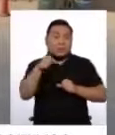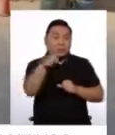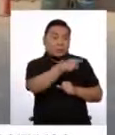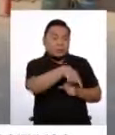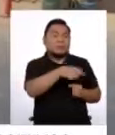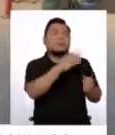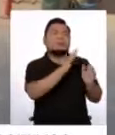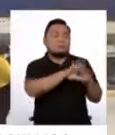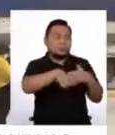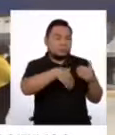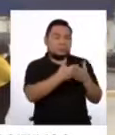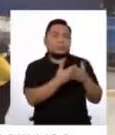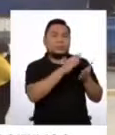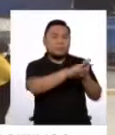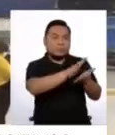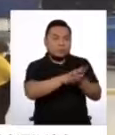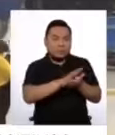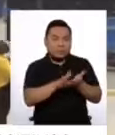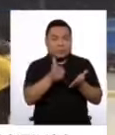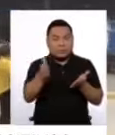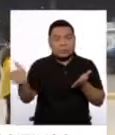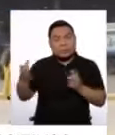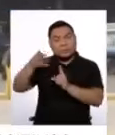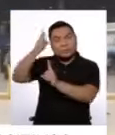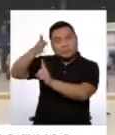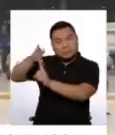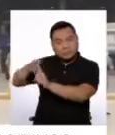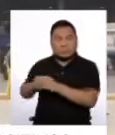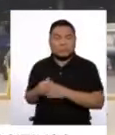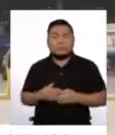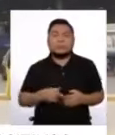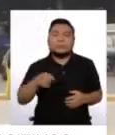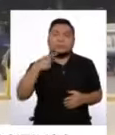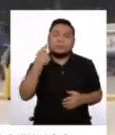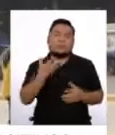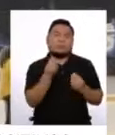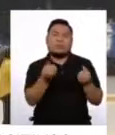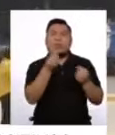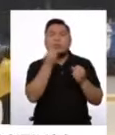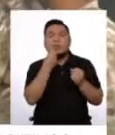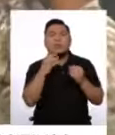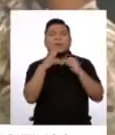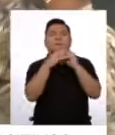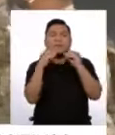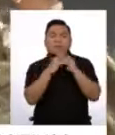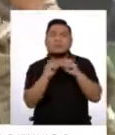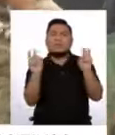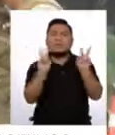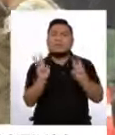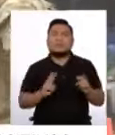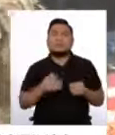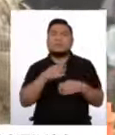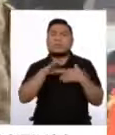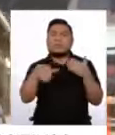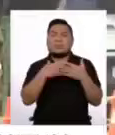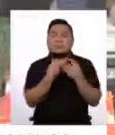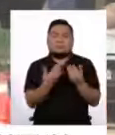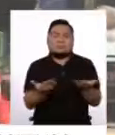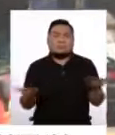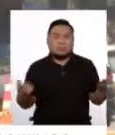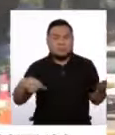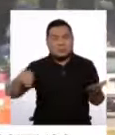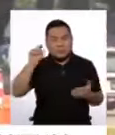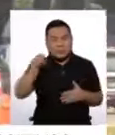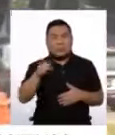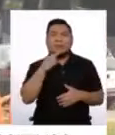a los laboratorios a sacar sus pruebas. En estos pabellones se venden hortalizas, zapallos, zanahoria, también limones, yuca y tomate. Con esta